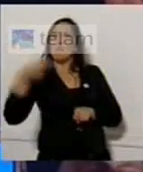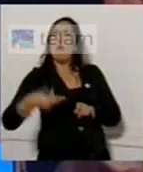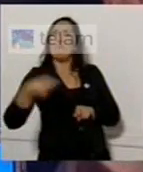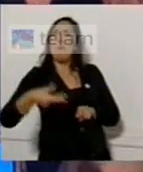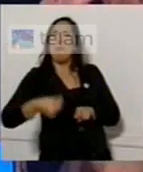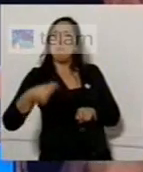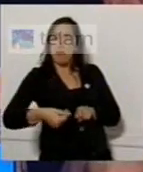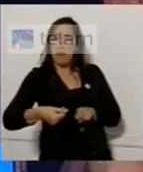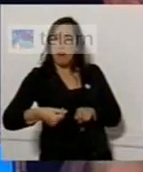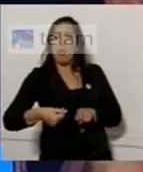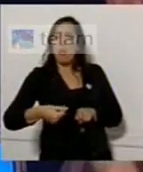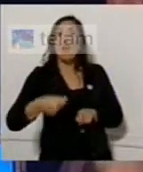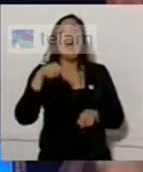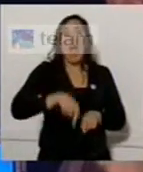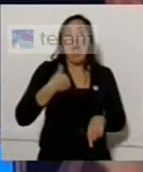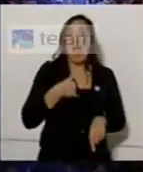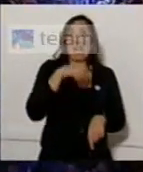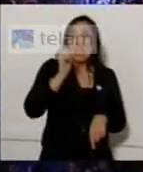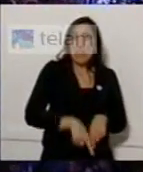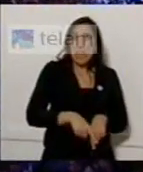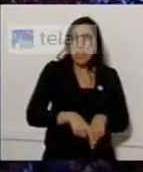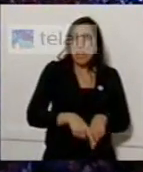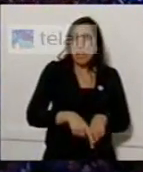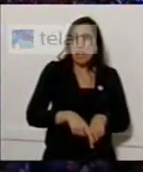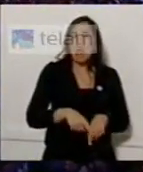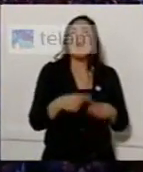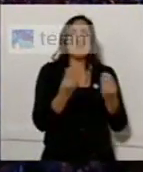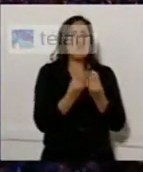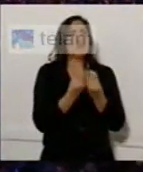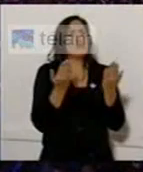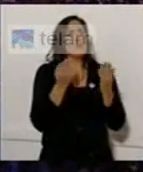Porque a muchos argentinos, inclusive argentinos instruidos,